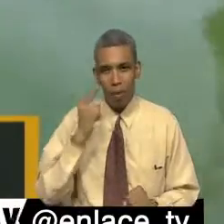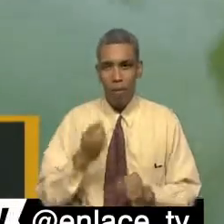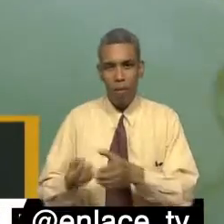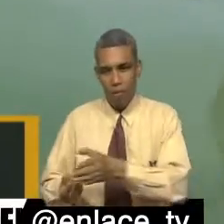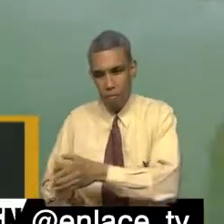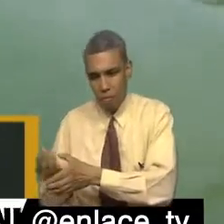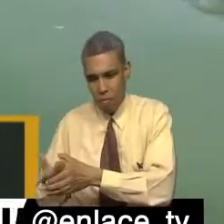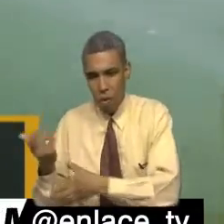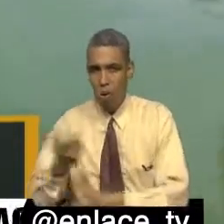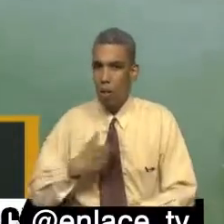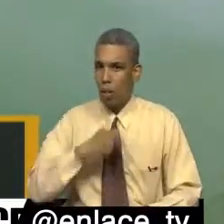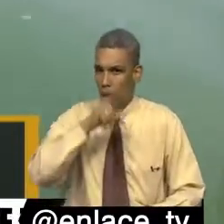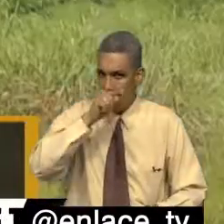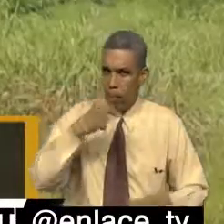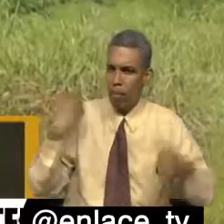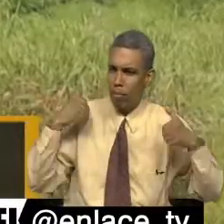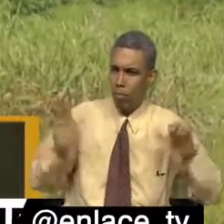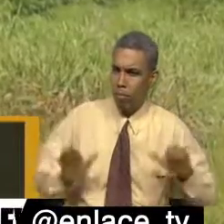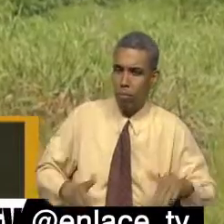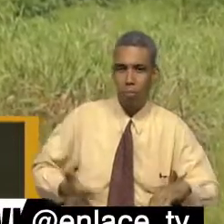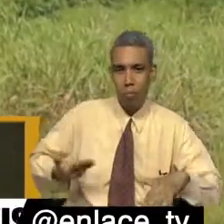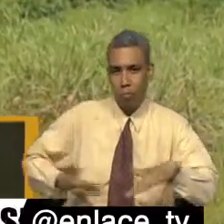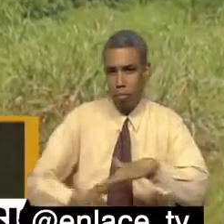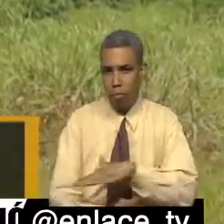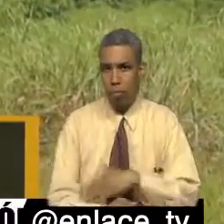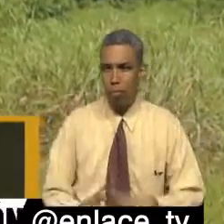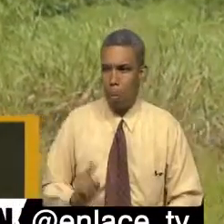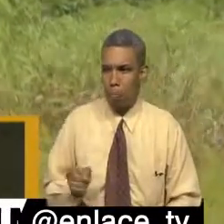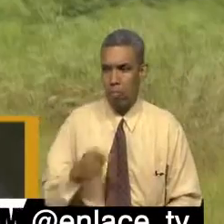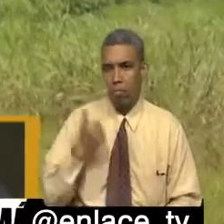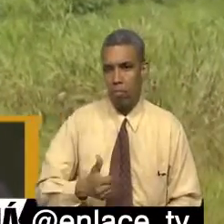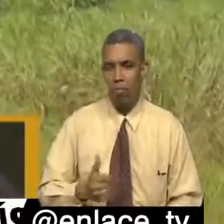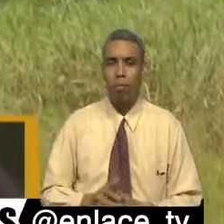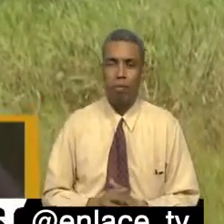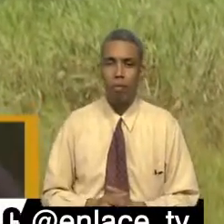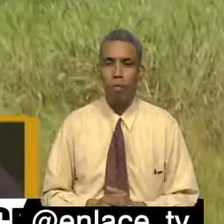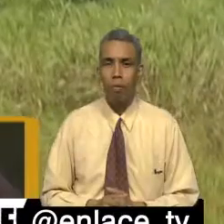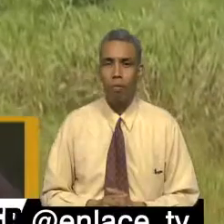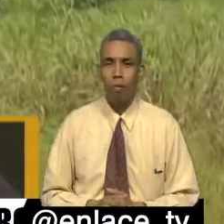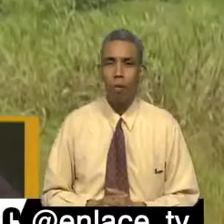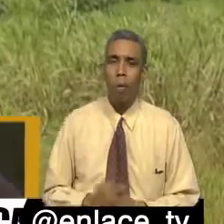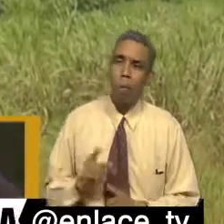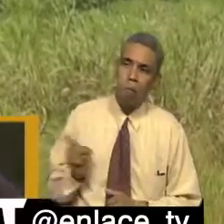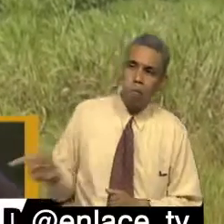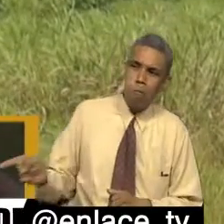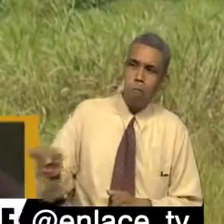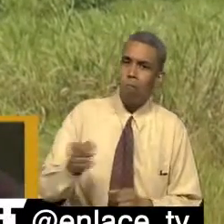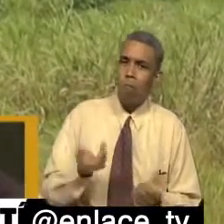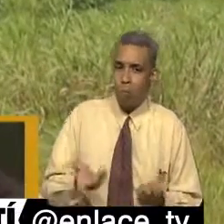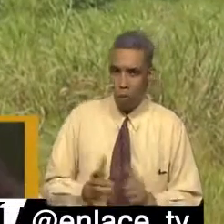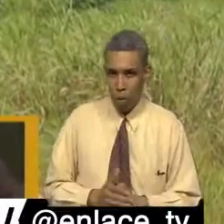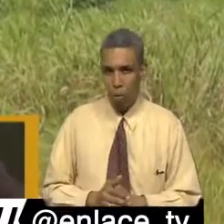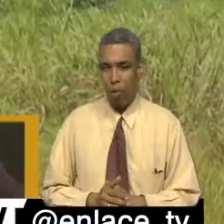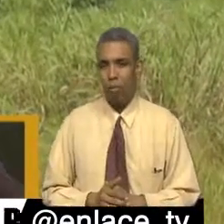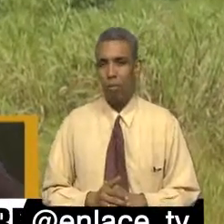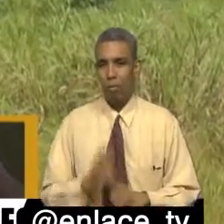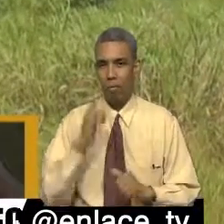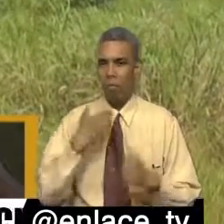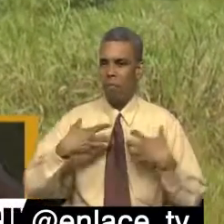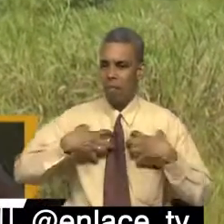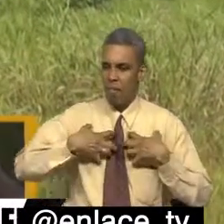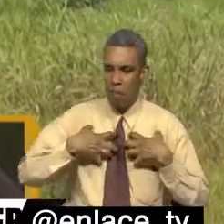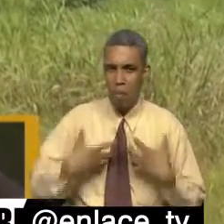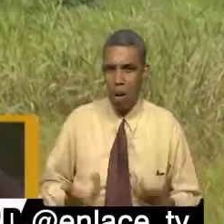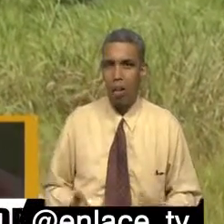se encuentran en sanas condiciones. Además vimos una fauna muy representativa de la región, como